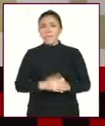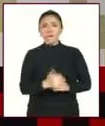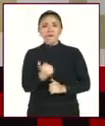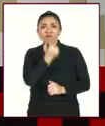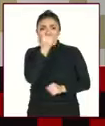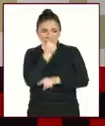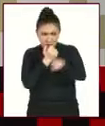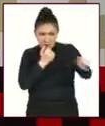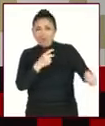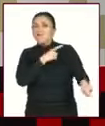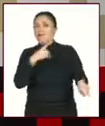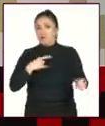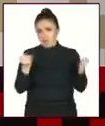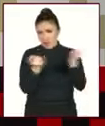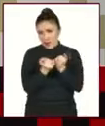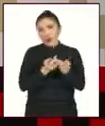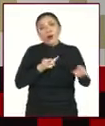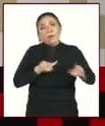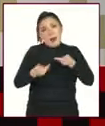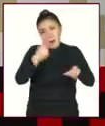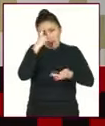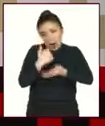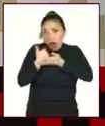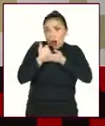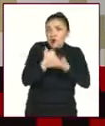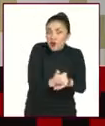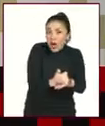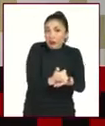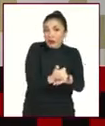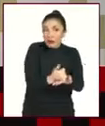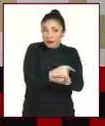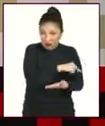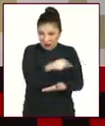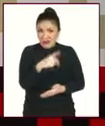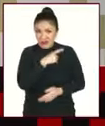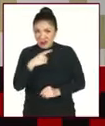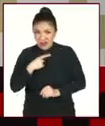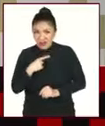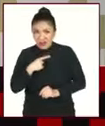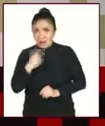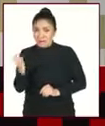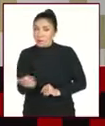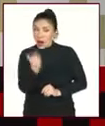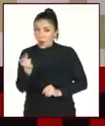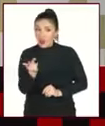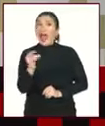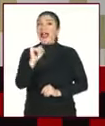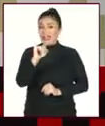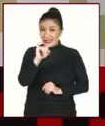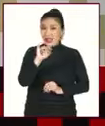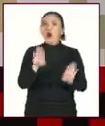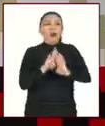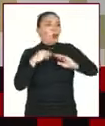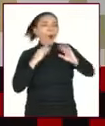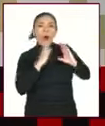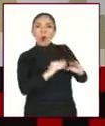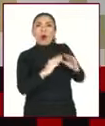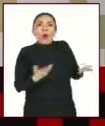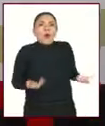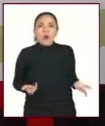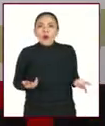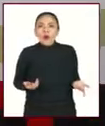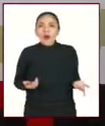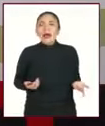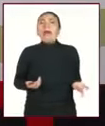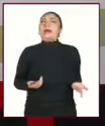deben estar preparados para brindar primeros auxilios? Y, si es así, ¿cómo se puede lograr eso?